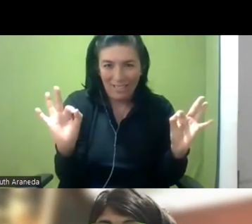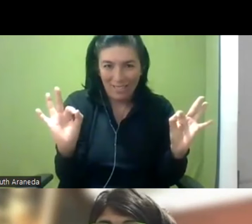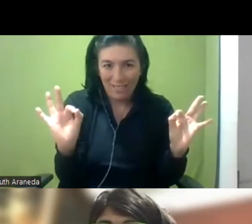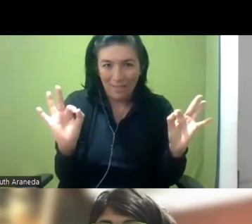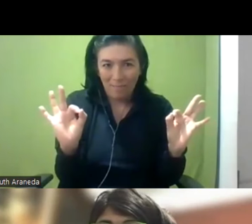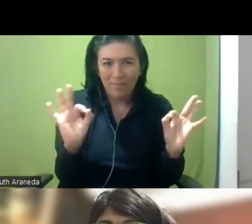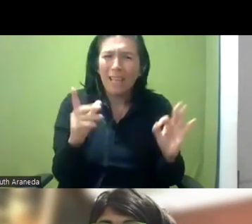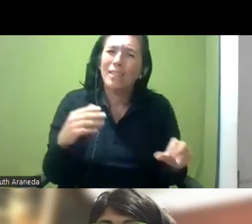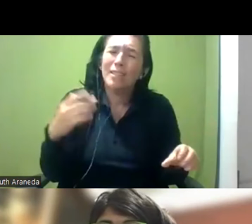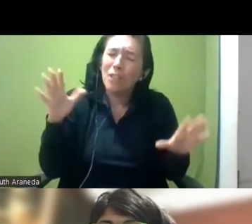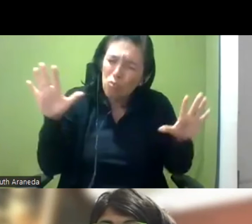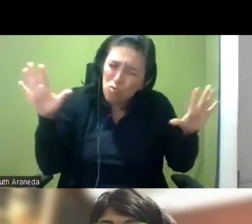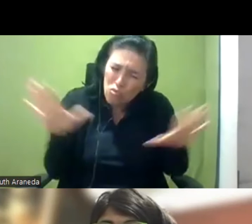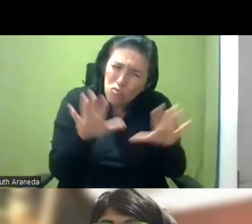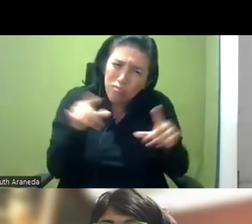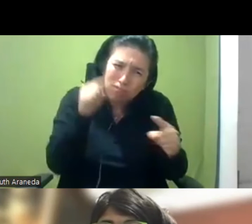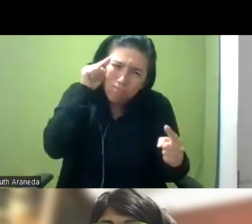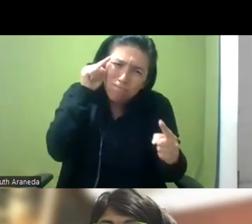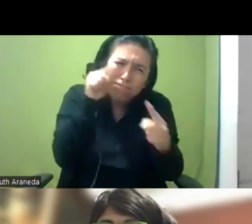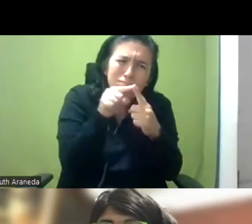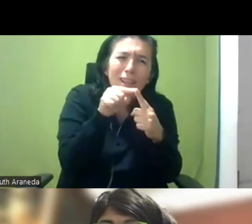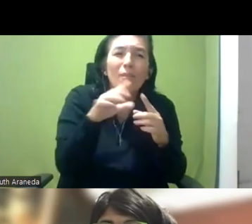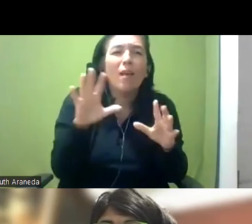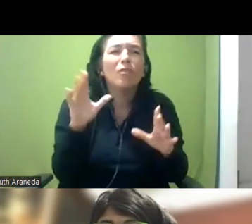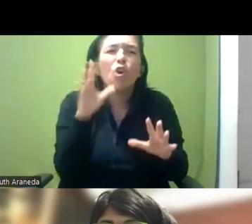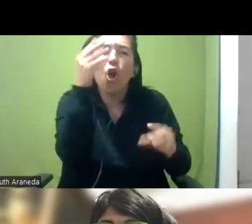más trabajados, los más adornados.